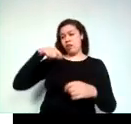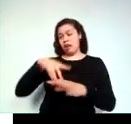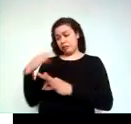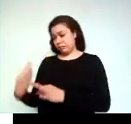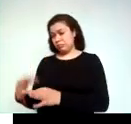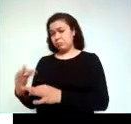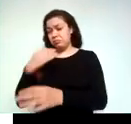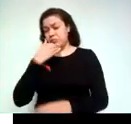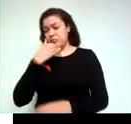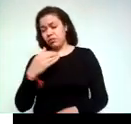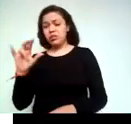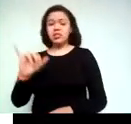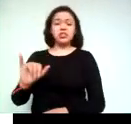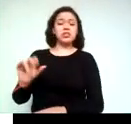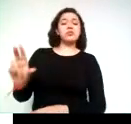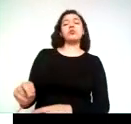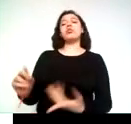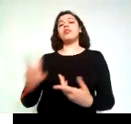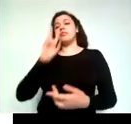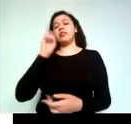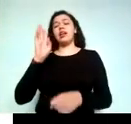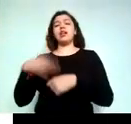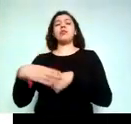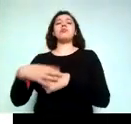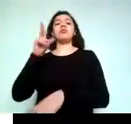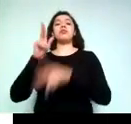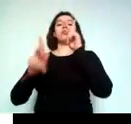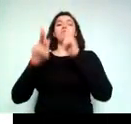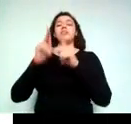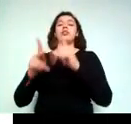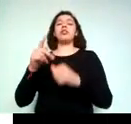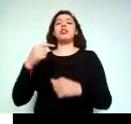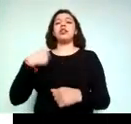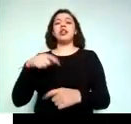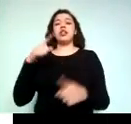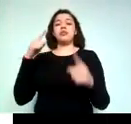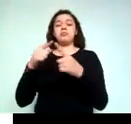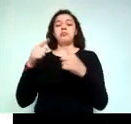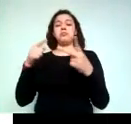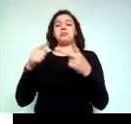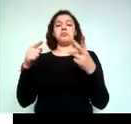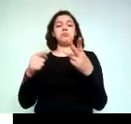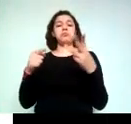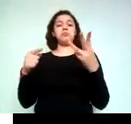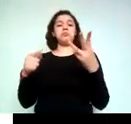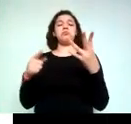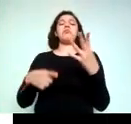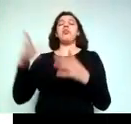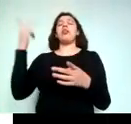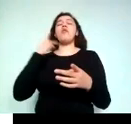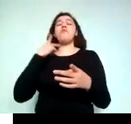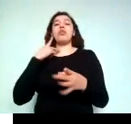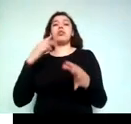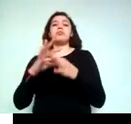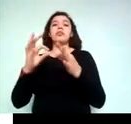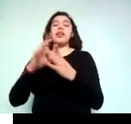Es muy importante, lo vamos a ver también en la siguiente plática, estos temas y puntos finos acerca de la política y el